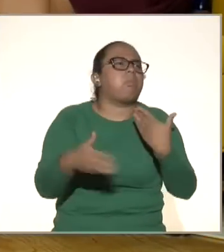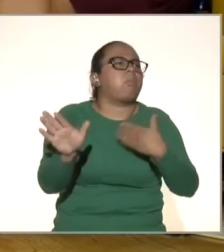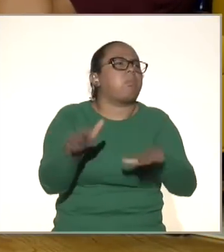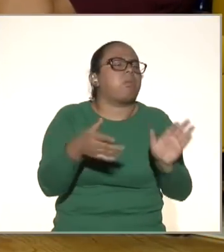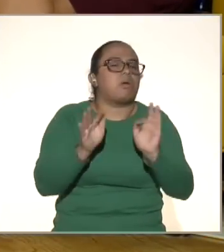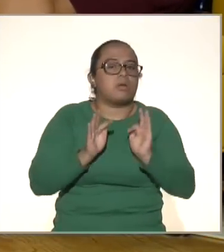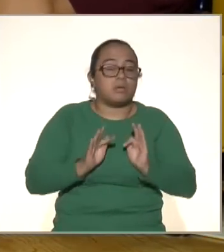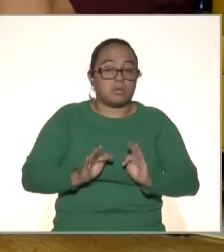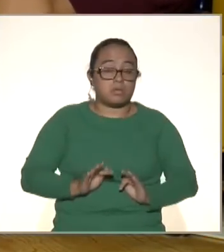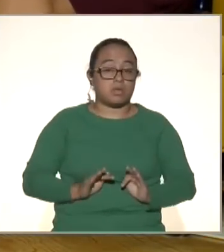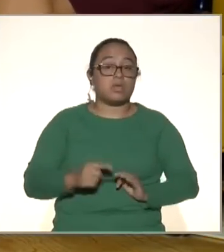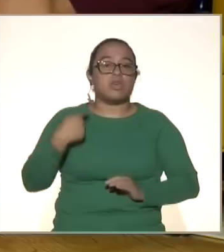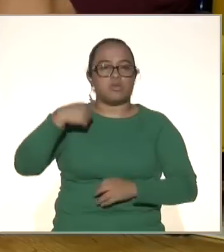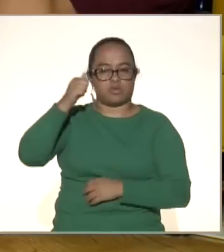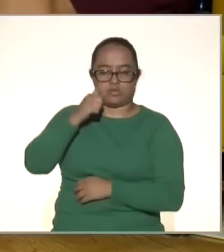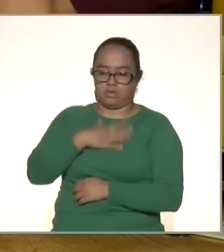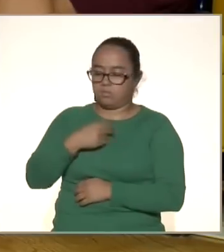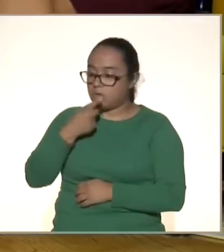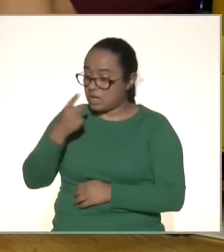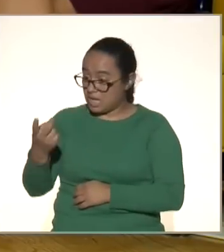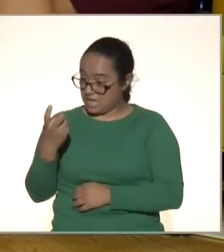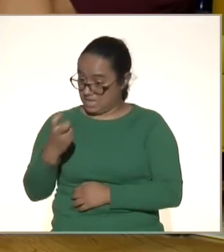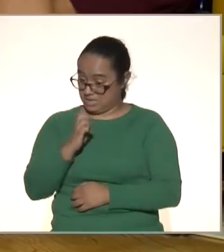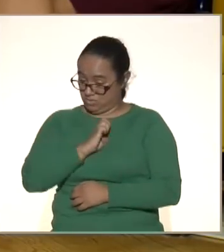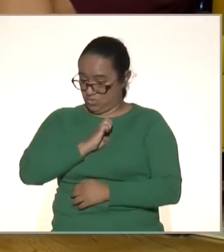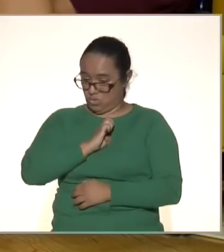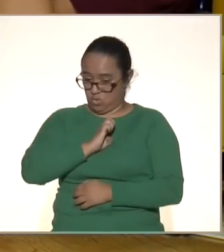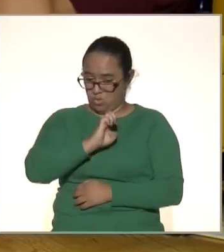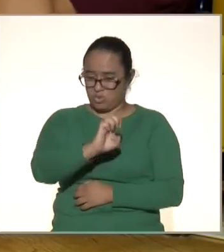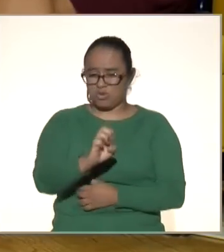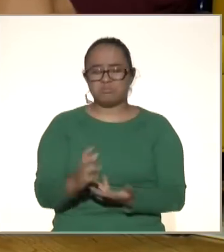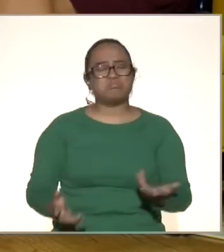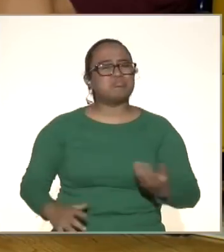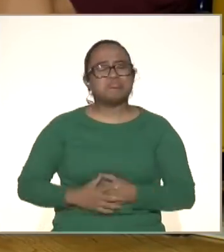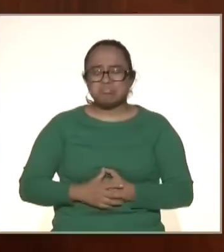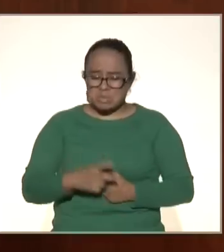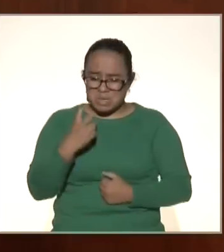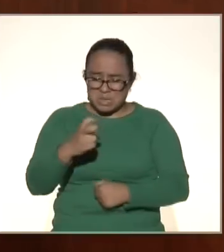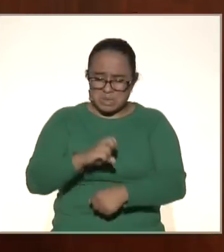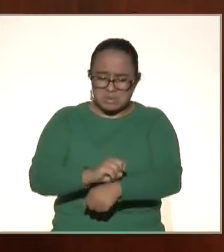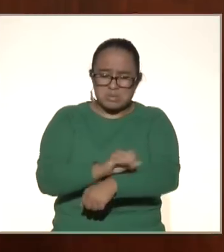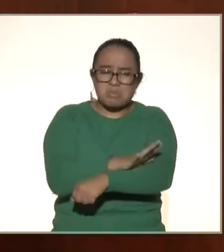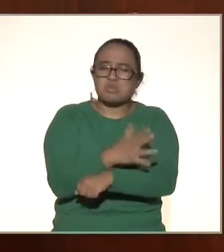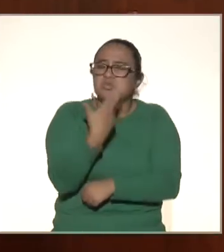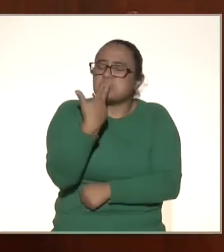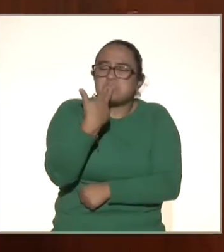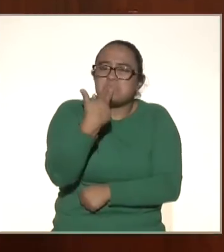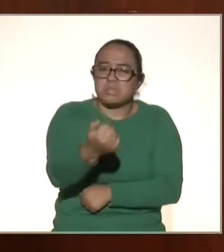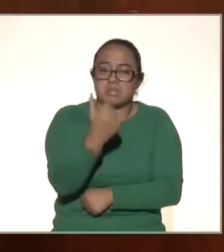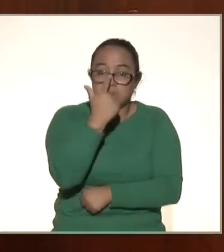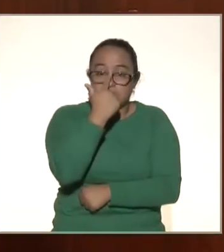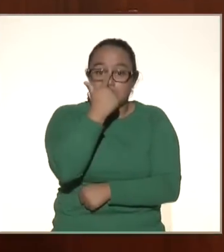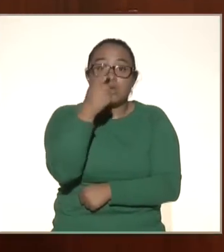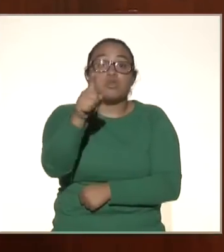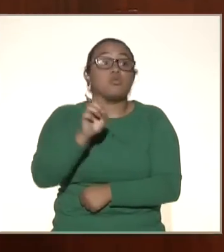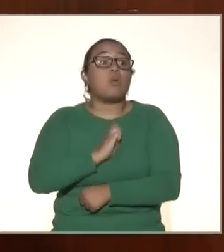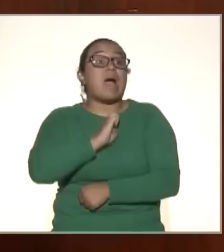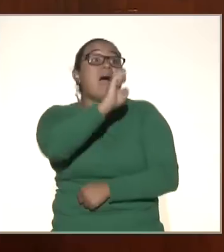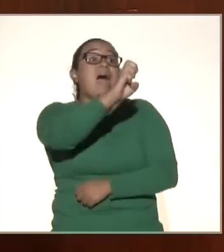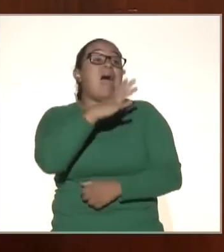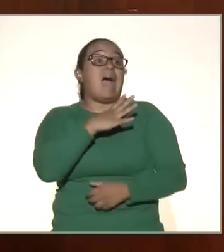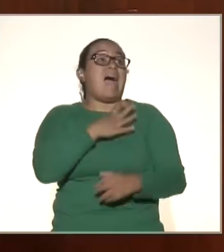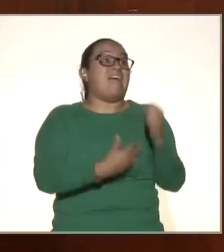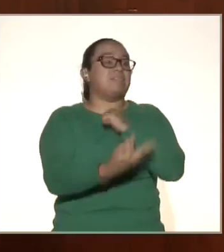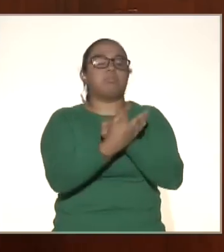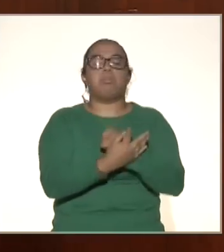odiar es una emoción estéril. No ganas nada odiando. Y si no